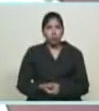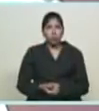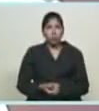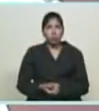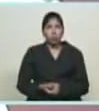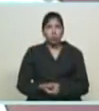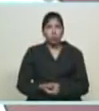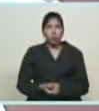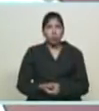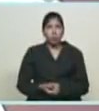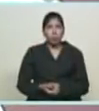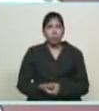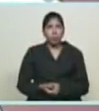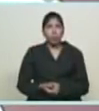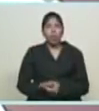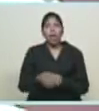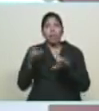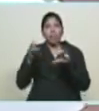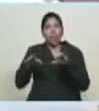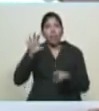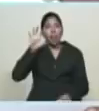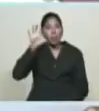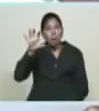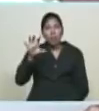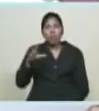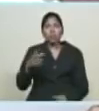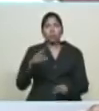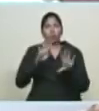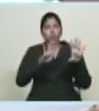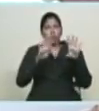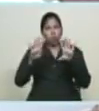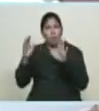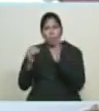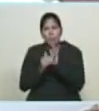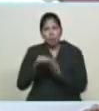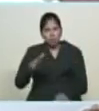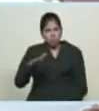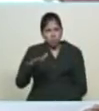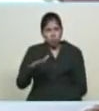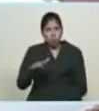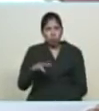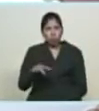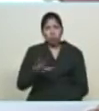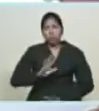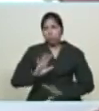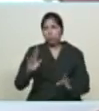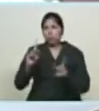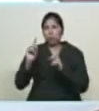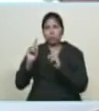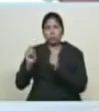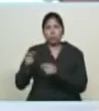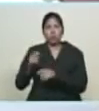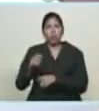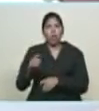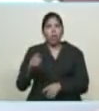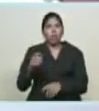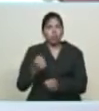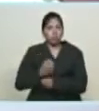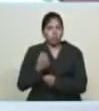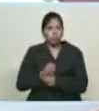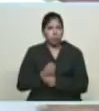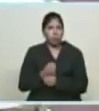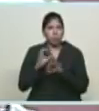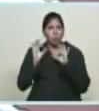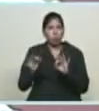A través del carnet de la patria. Ya llevamos 209.000. Una de las tareas fundamentales